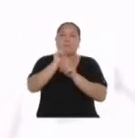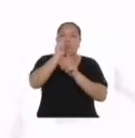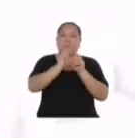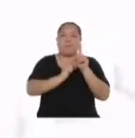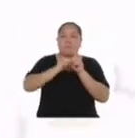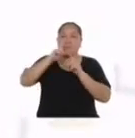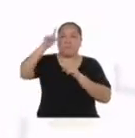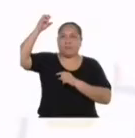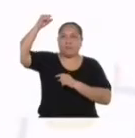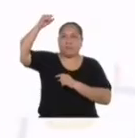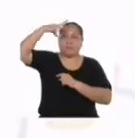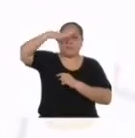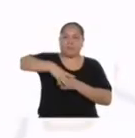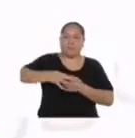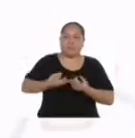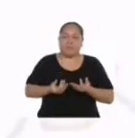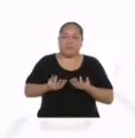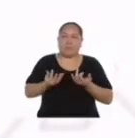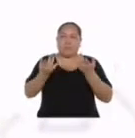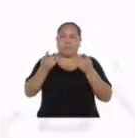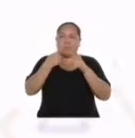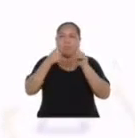radiación, evaporación, etc.